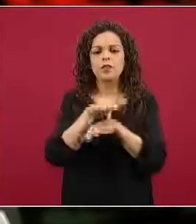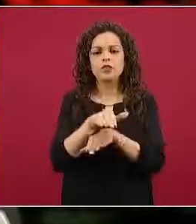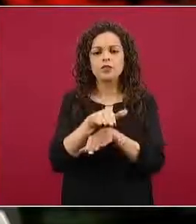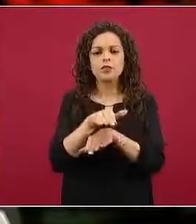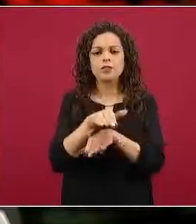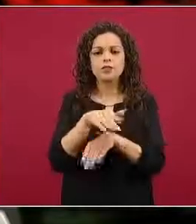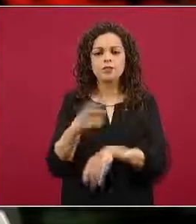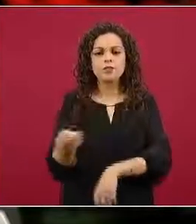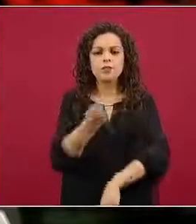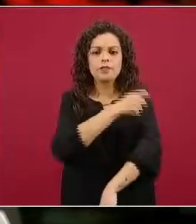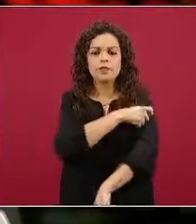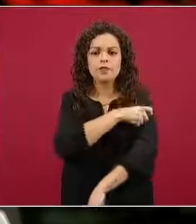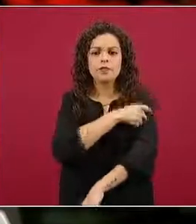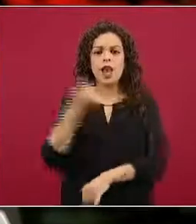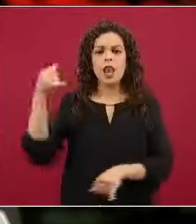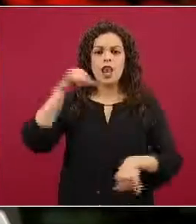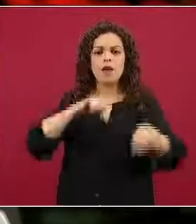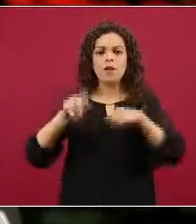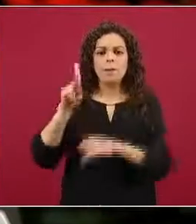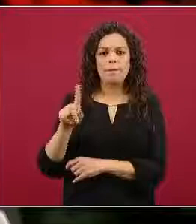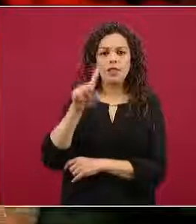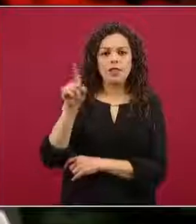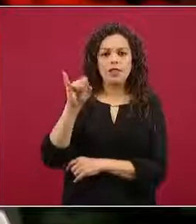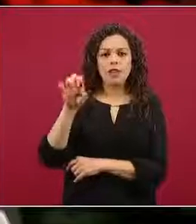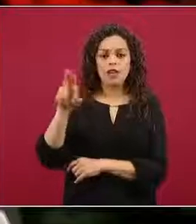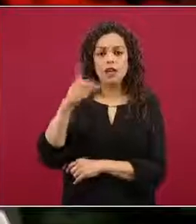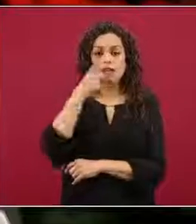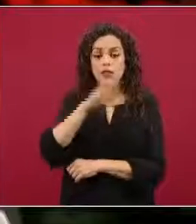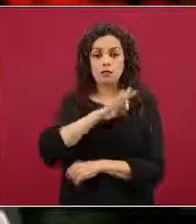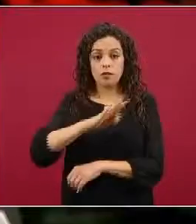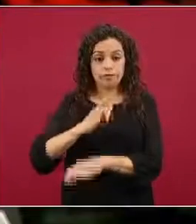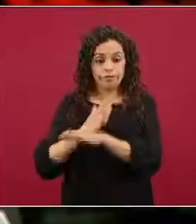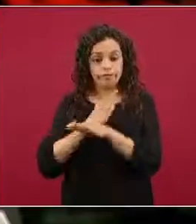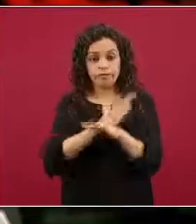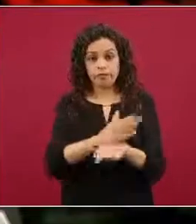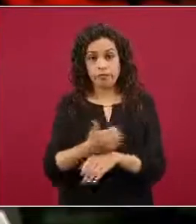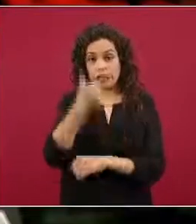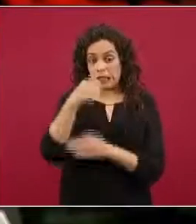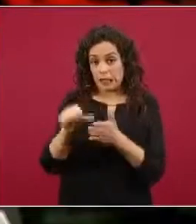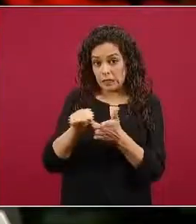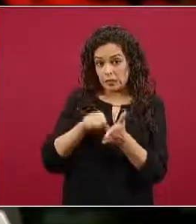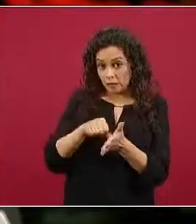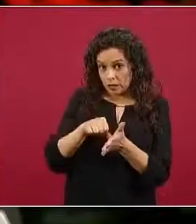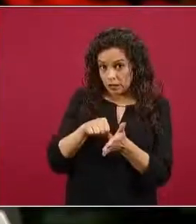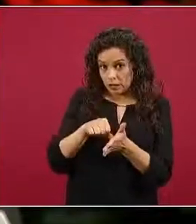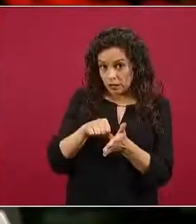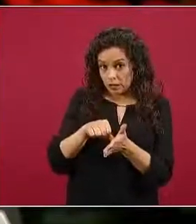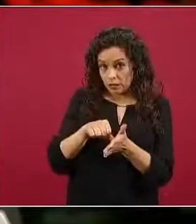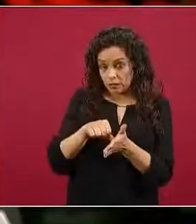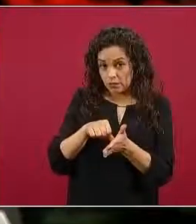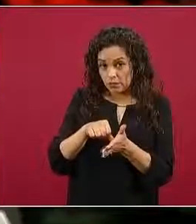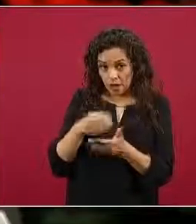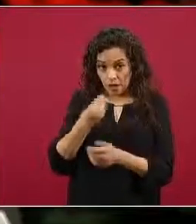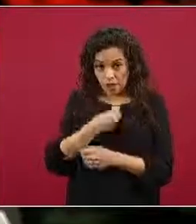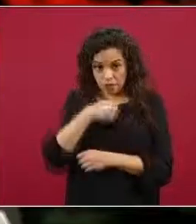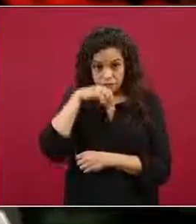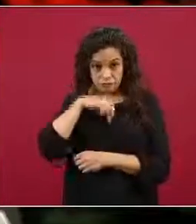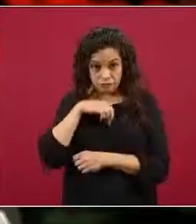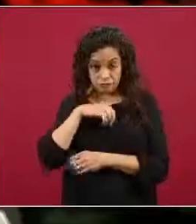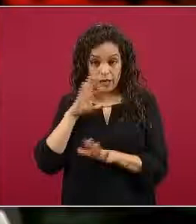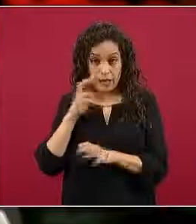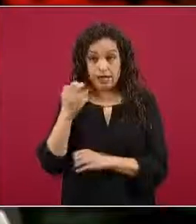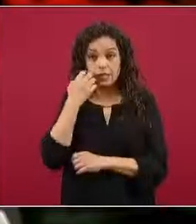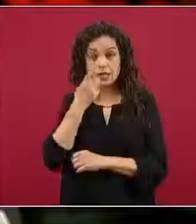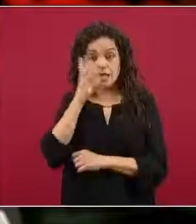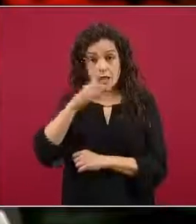la vacuna de Pfizer, dice que puede dar inmunidad por 6 meses, ¿no? No sé si esto signifique que ya se sabe más